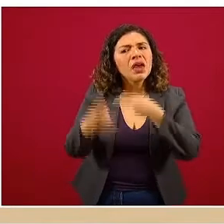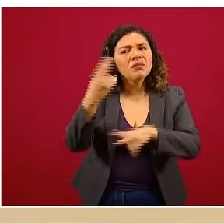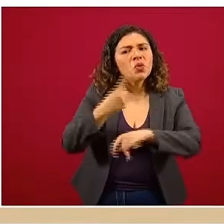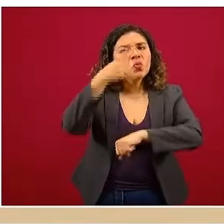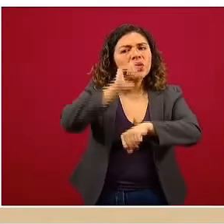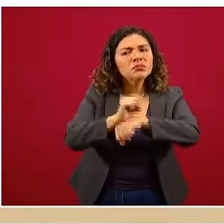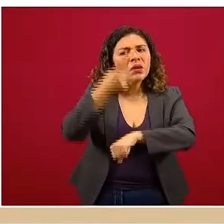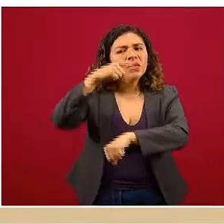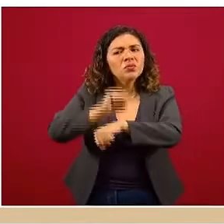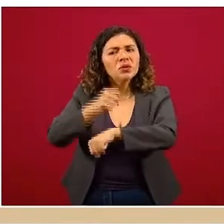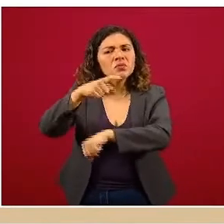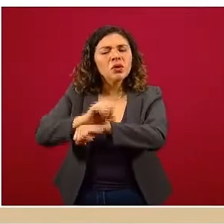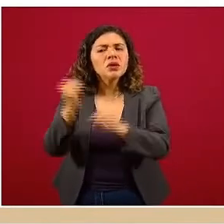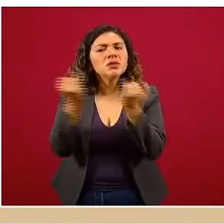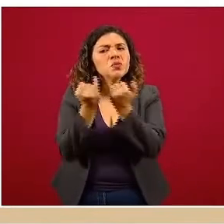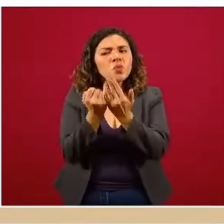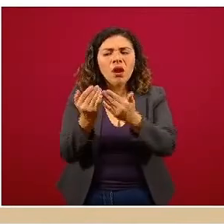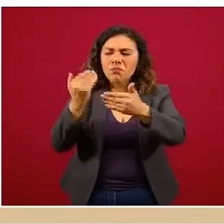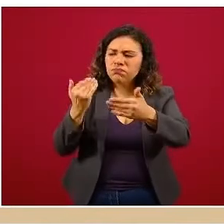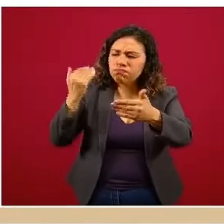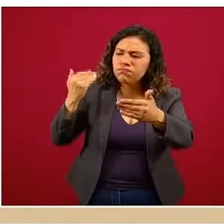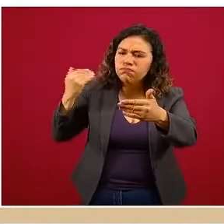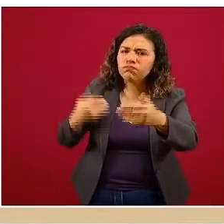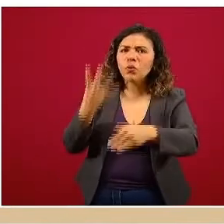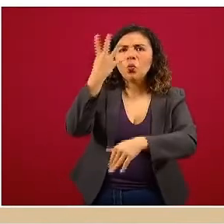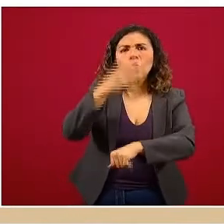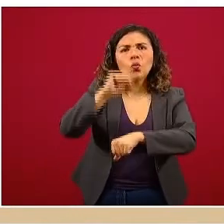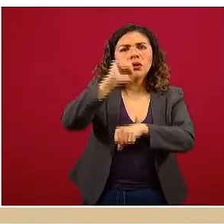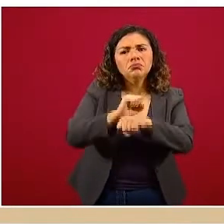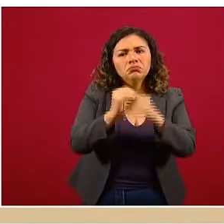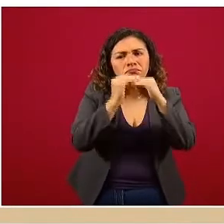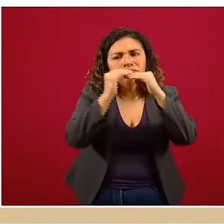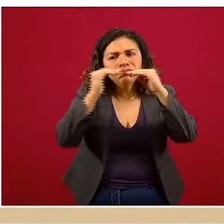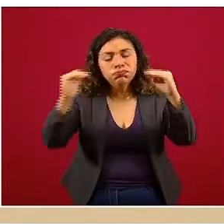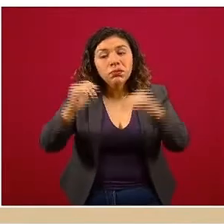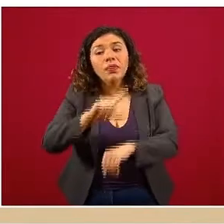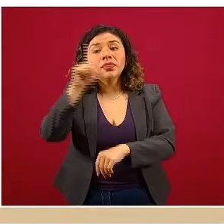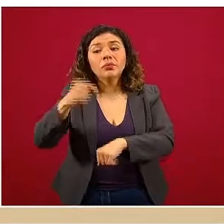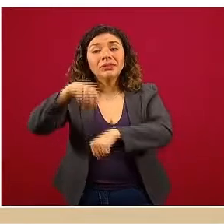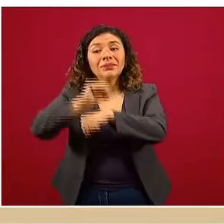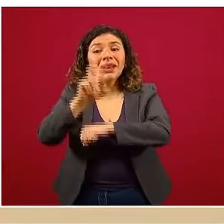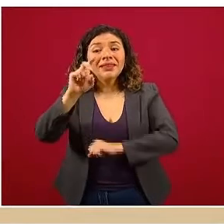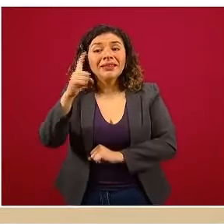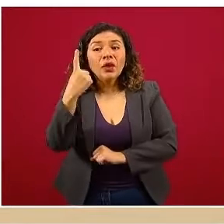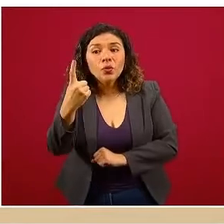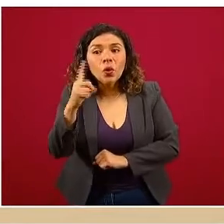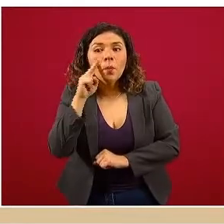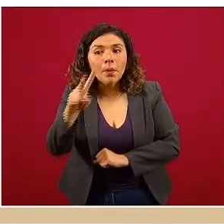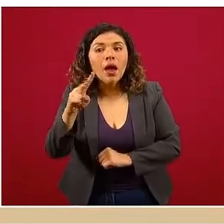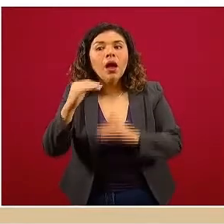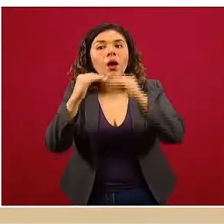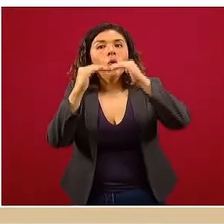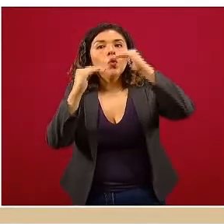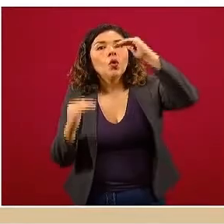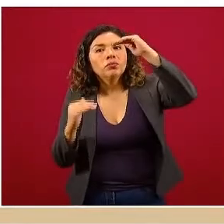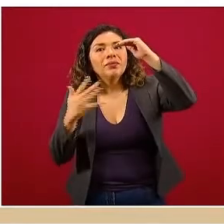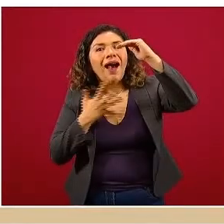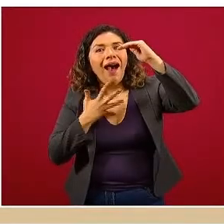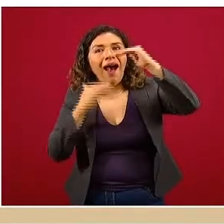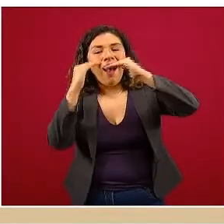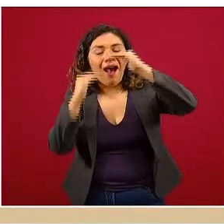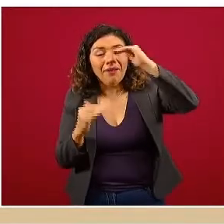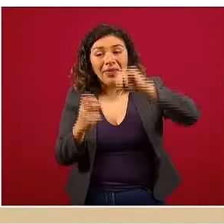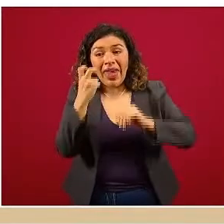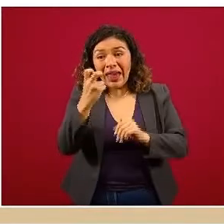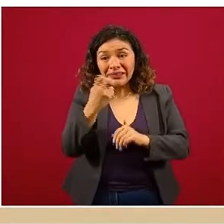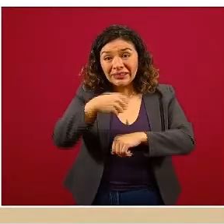cada semana semejante a la de la semana previa, y luego para la semana 31 hay ya una reducción. A